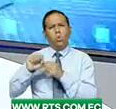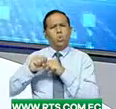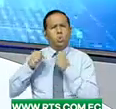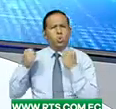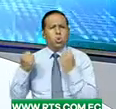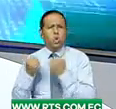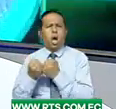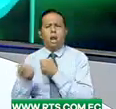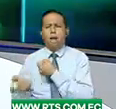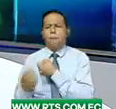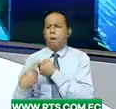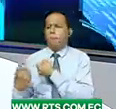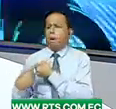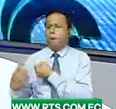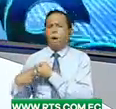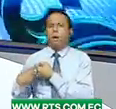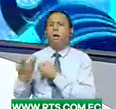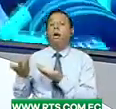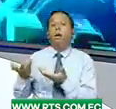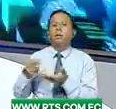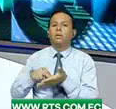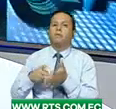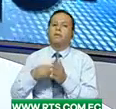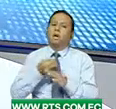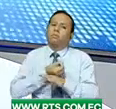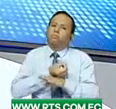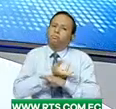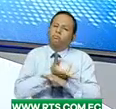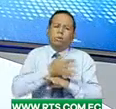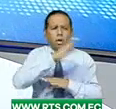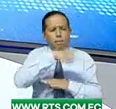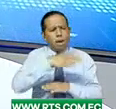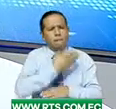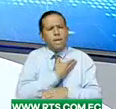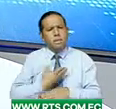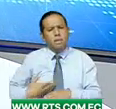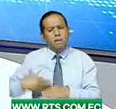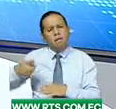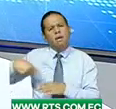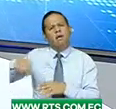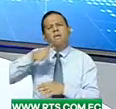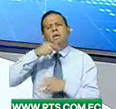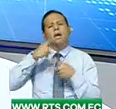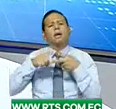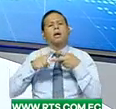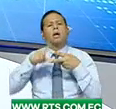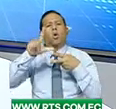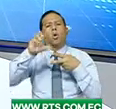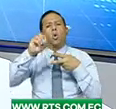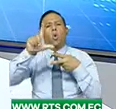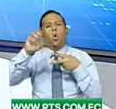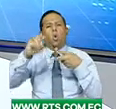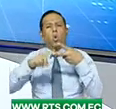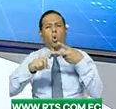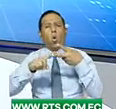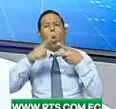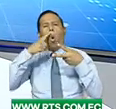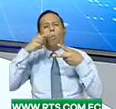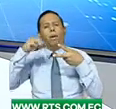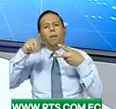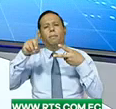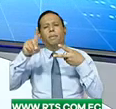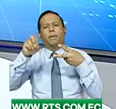sociales es lo que recomiendan al presidente Guillermo Lasso los analistas Lolo Echeverría y Medardo